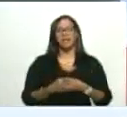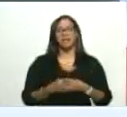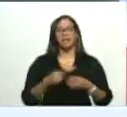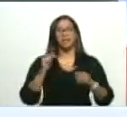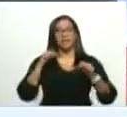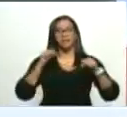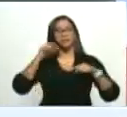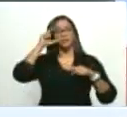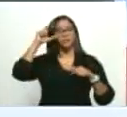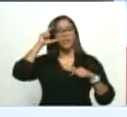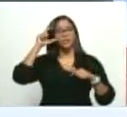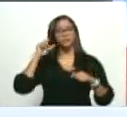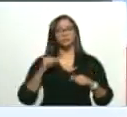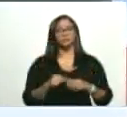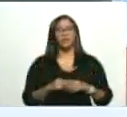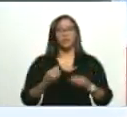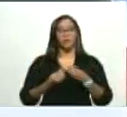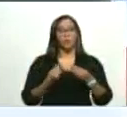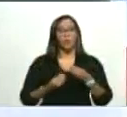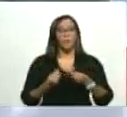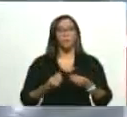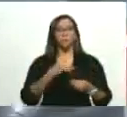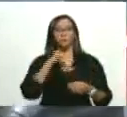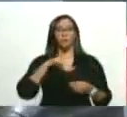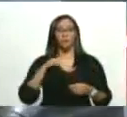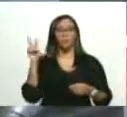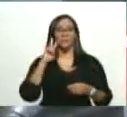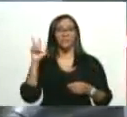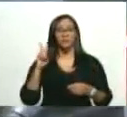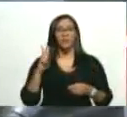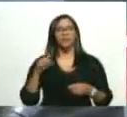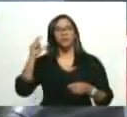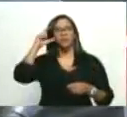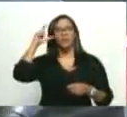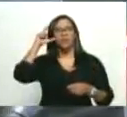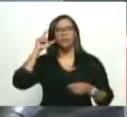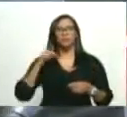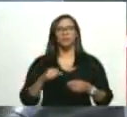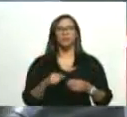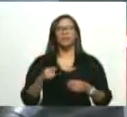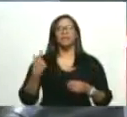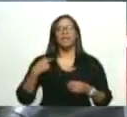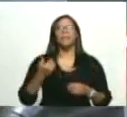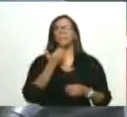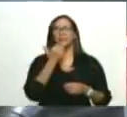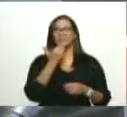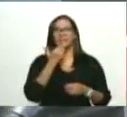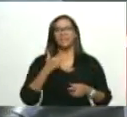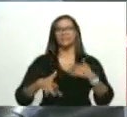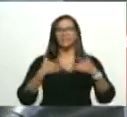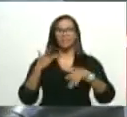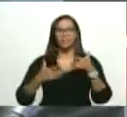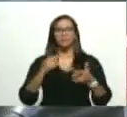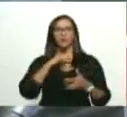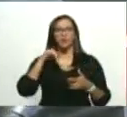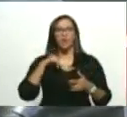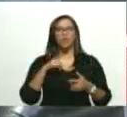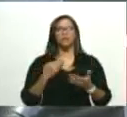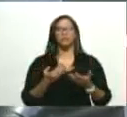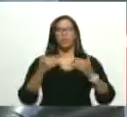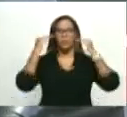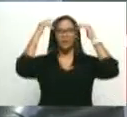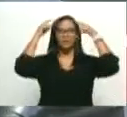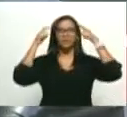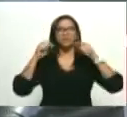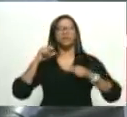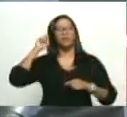estos días que son tan importantes para nosotros en Venezuela, que son los días que tenemos más cerca ese sentimiento hacia nuestro comandante, precisamente